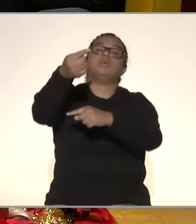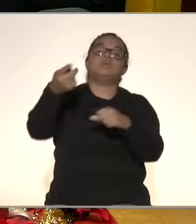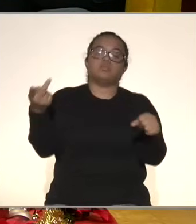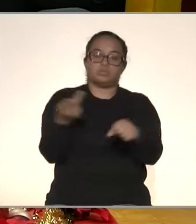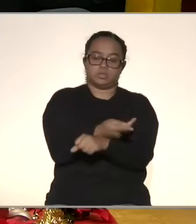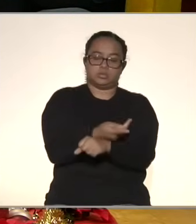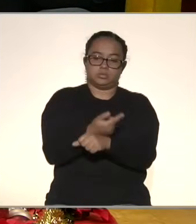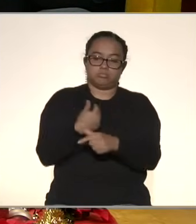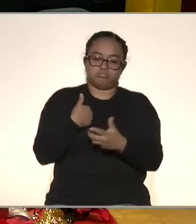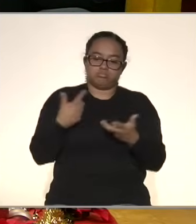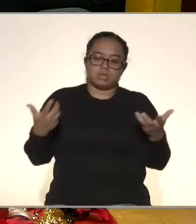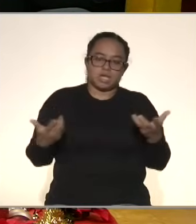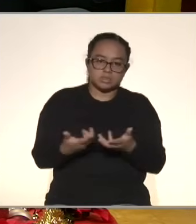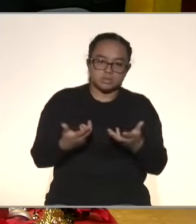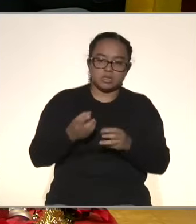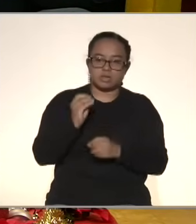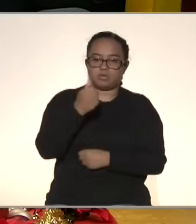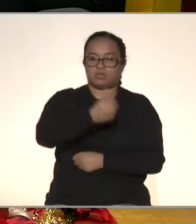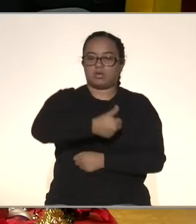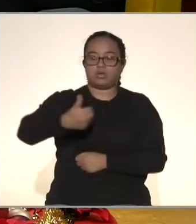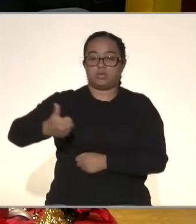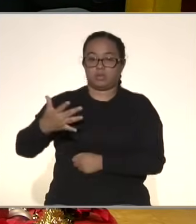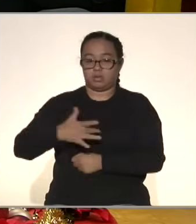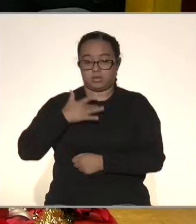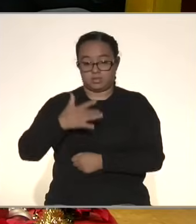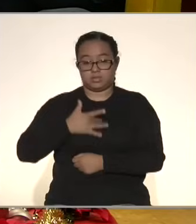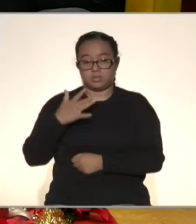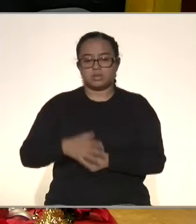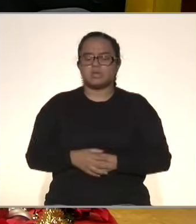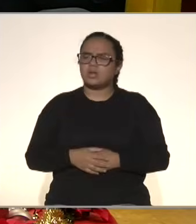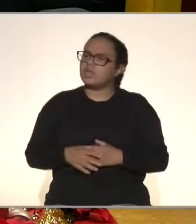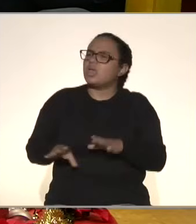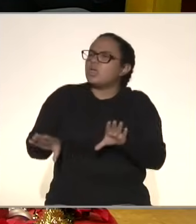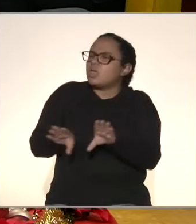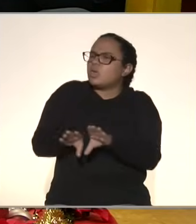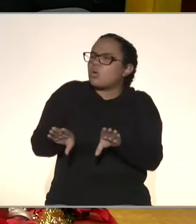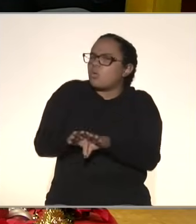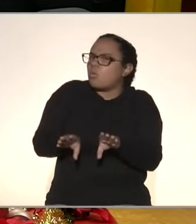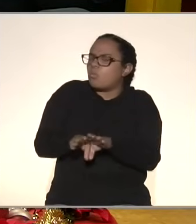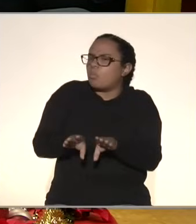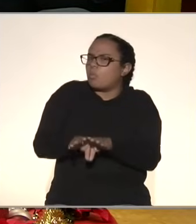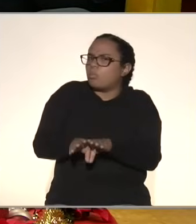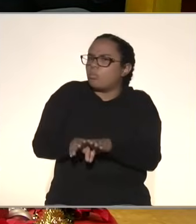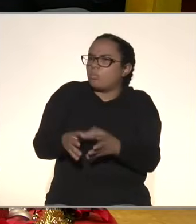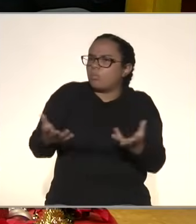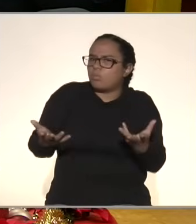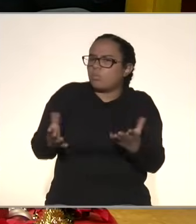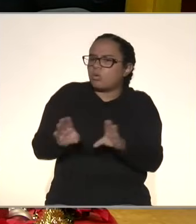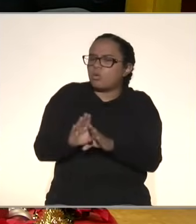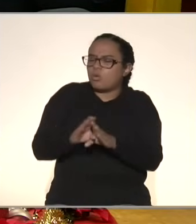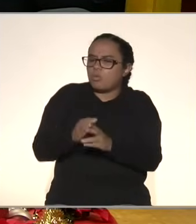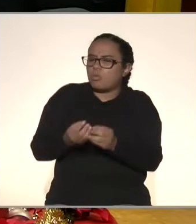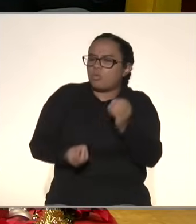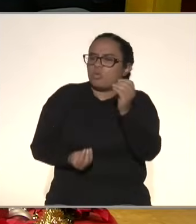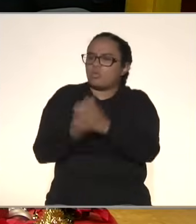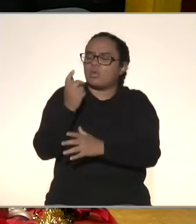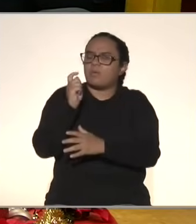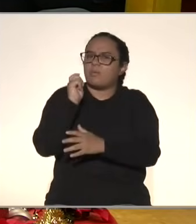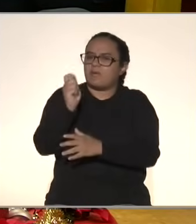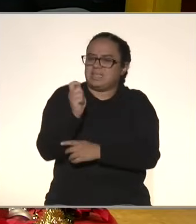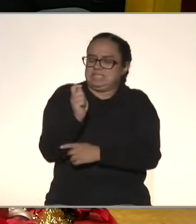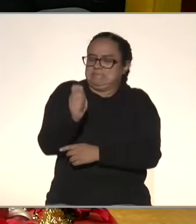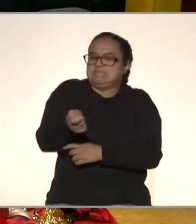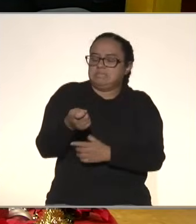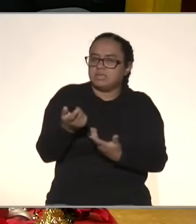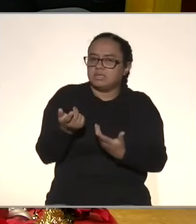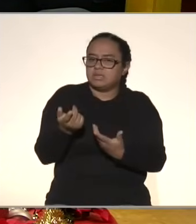en nuestro actuar y en nuestro sentir. Uh-huh. ¿Y cómo, Alexis? ¿Cómo le damos un nuevo significado? ¿Cómo cambiamos